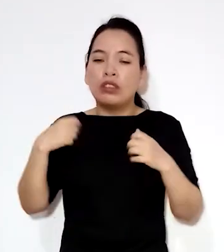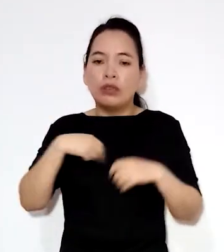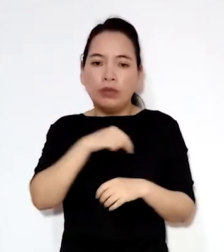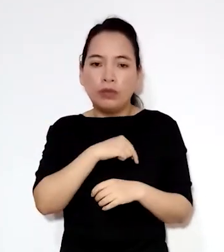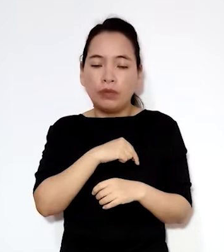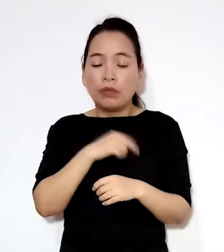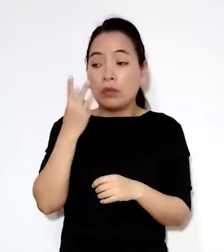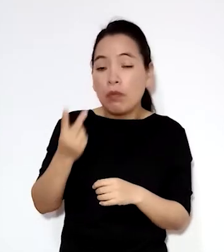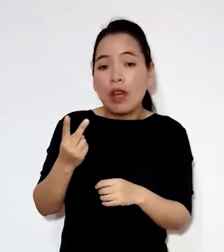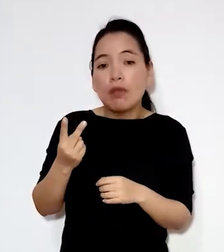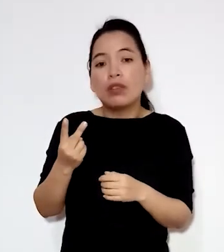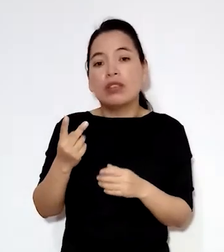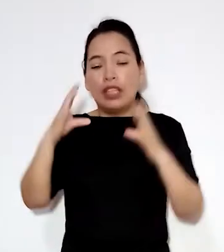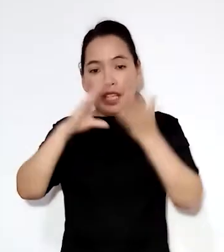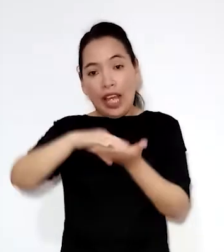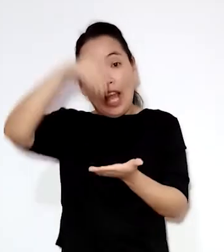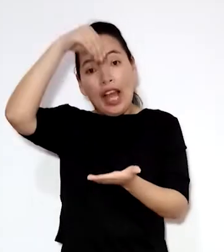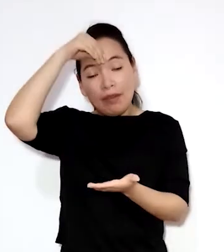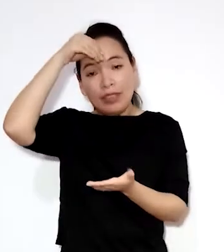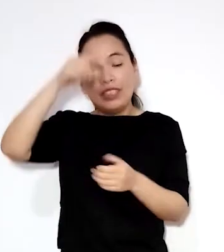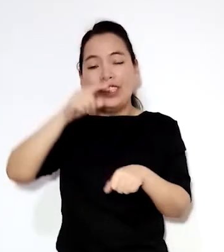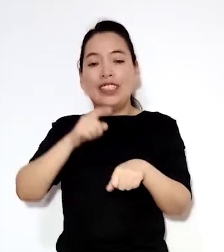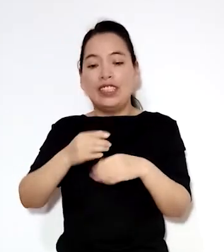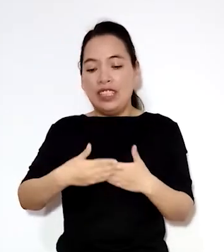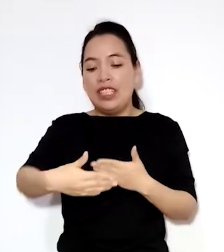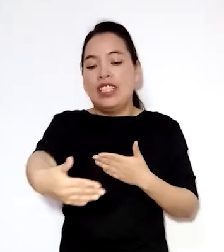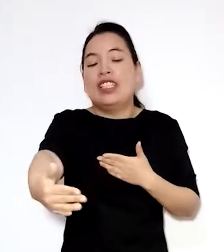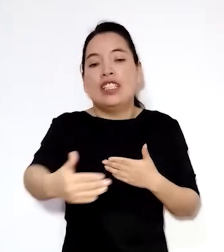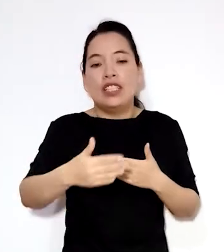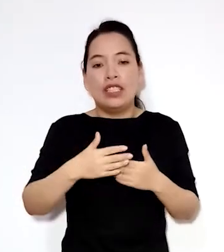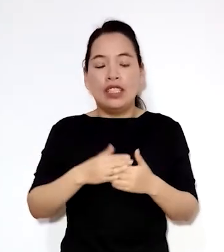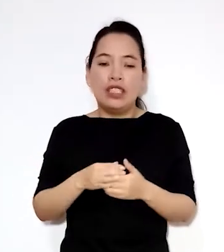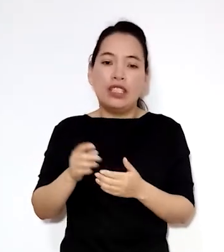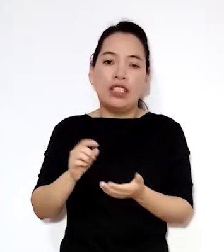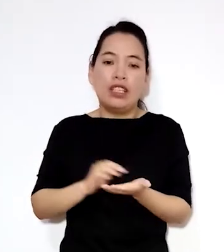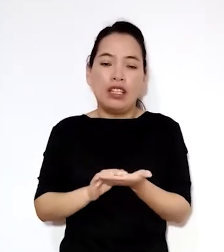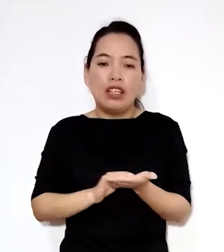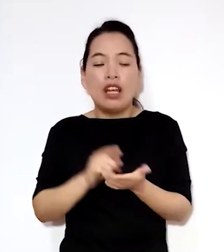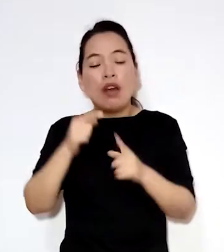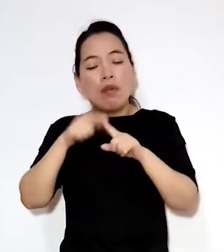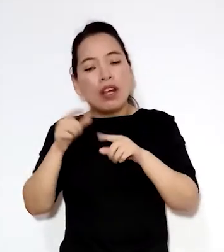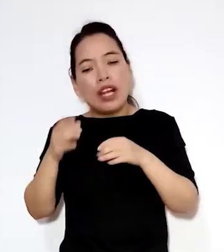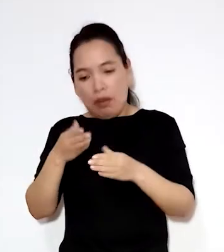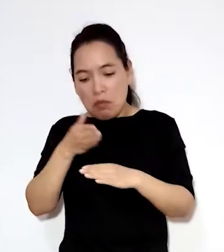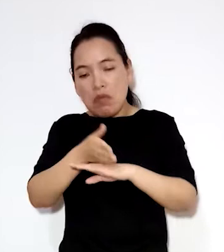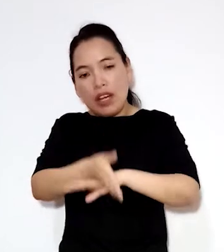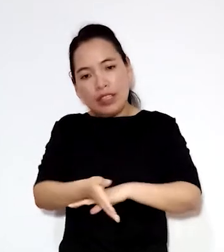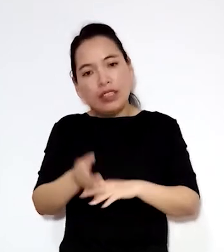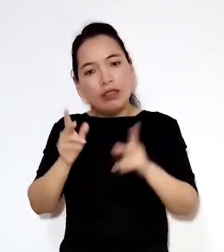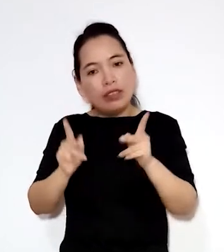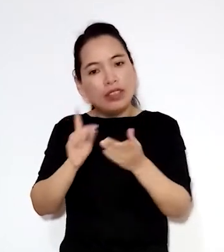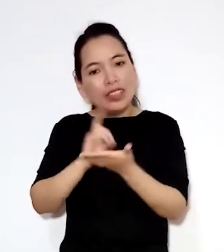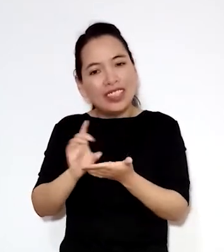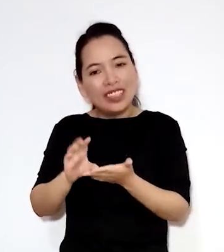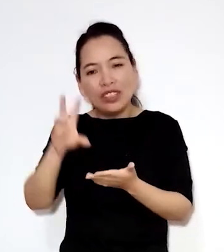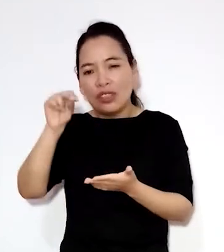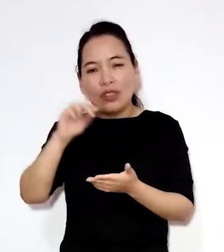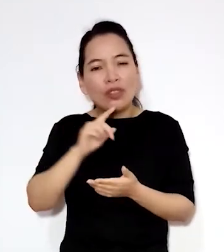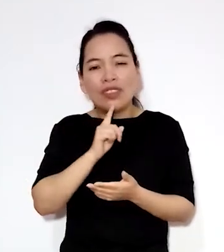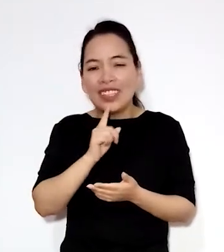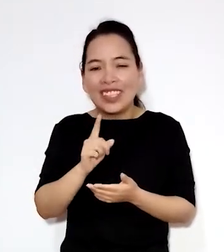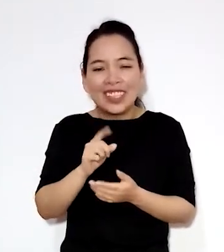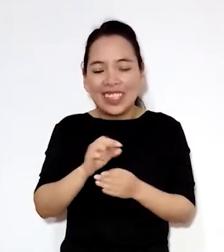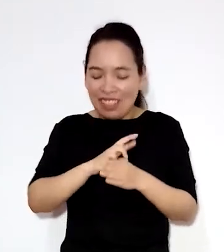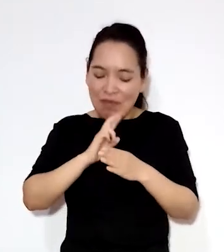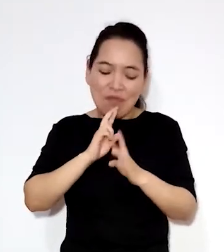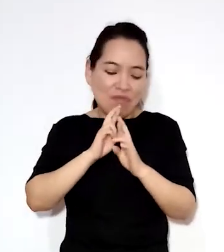luego, un peligro que está surgiendo también es ver cómo se plantea que